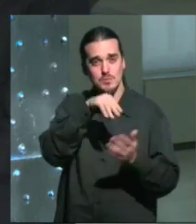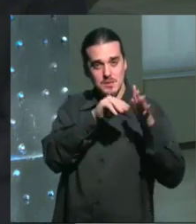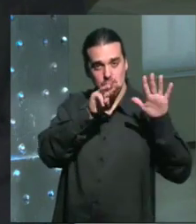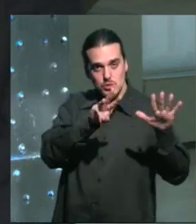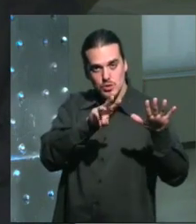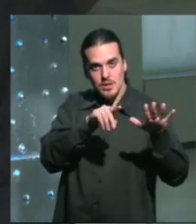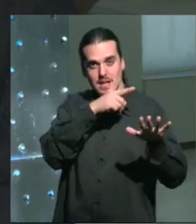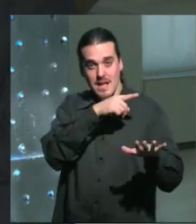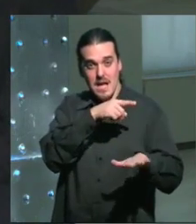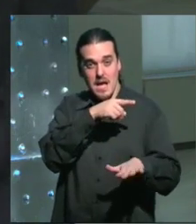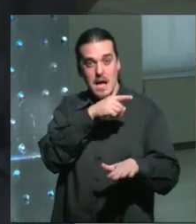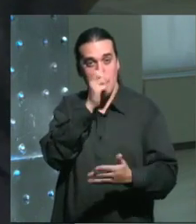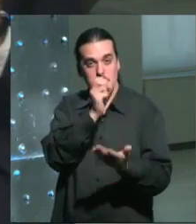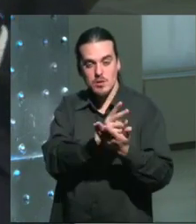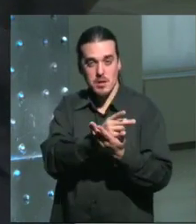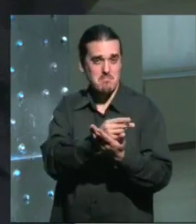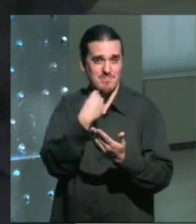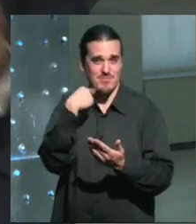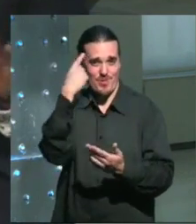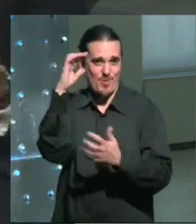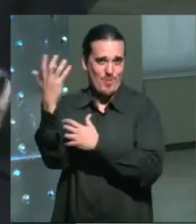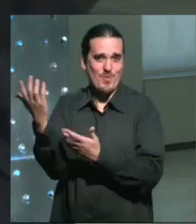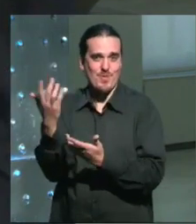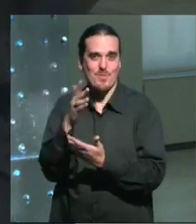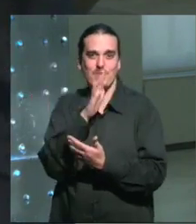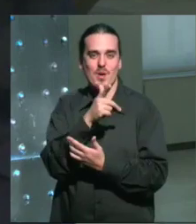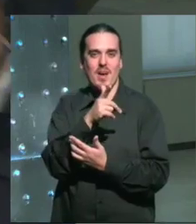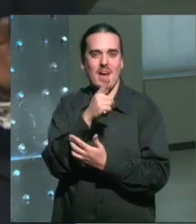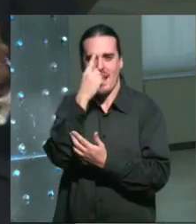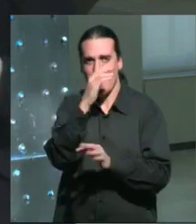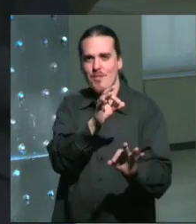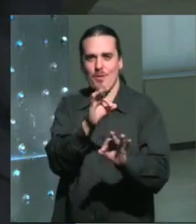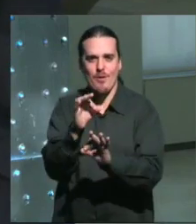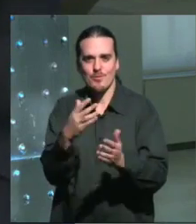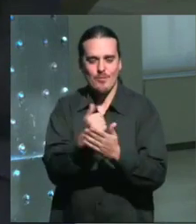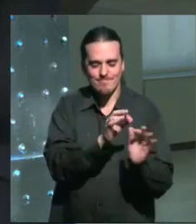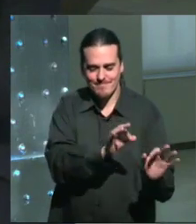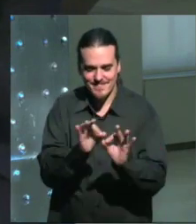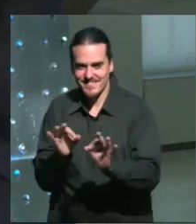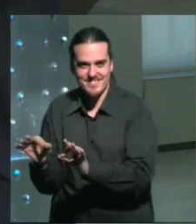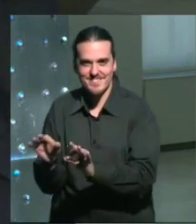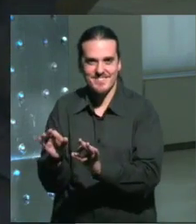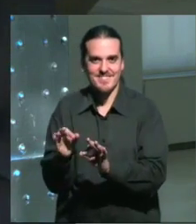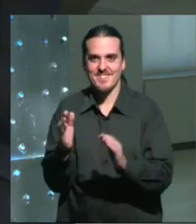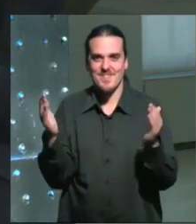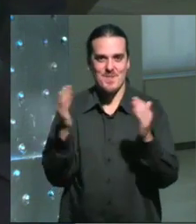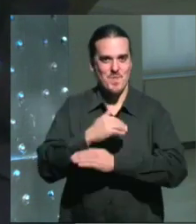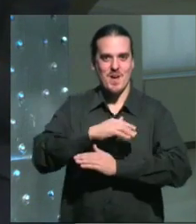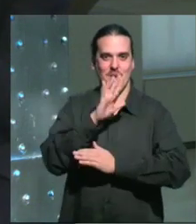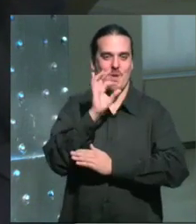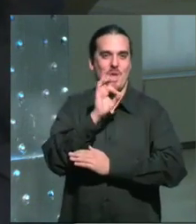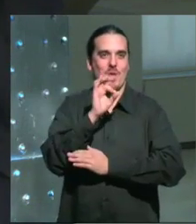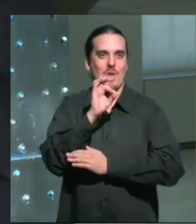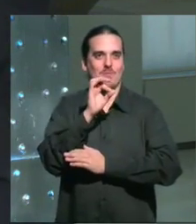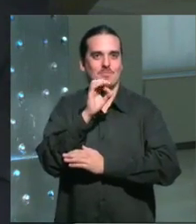de locos. Y por supuesto que no tenía ni razón, ni criterio, ni desde luego sentido común alguno